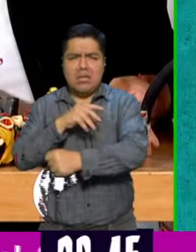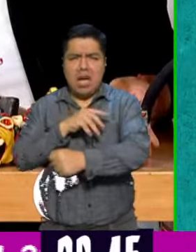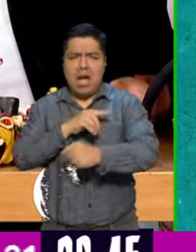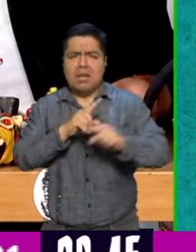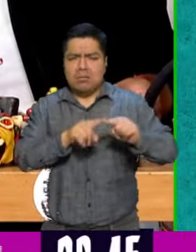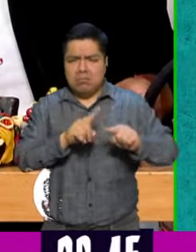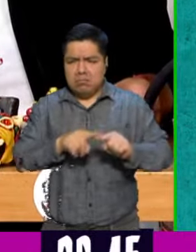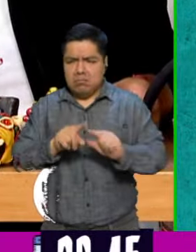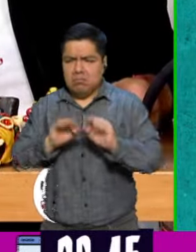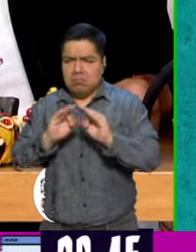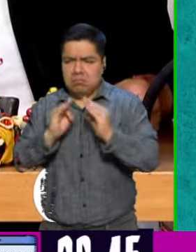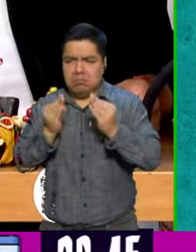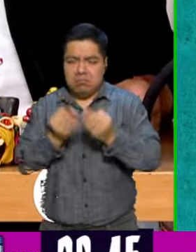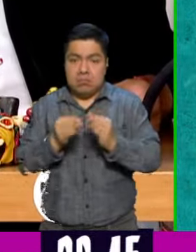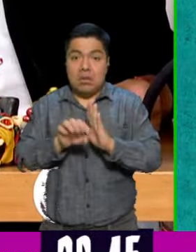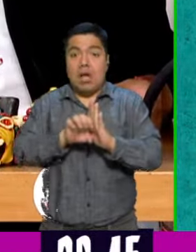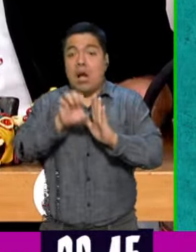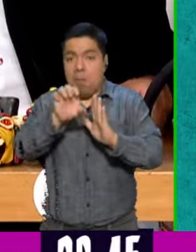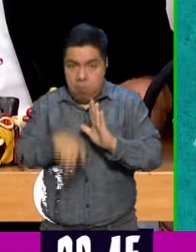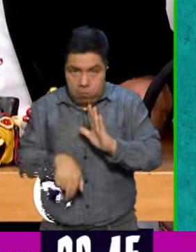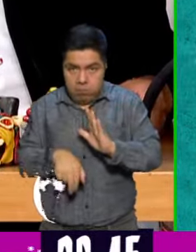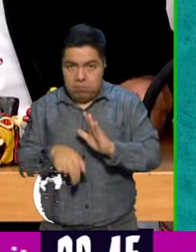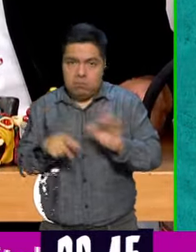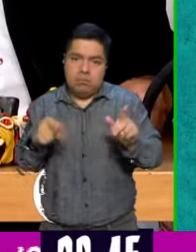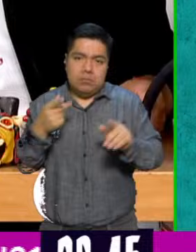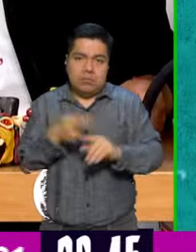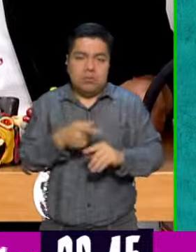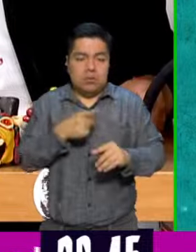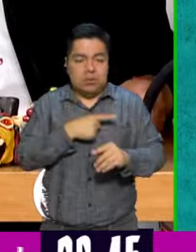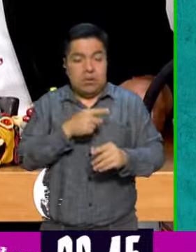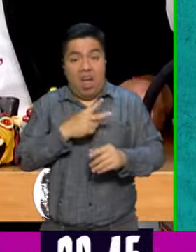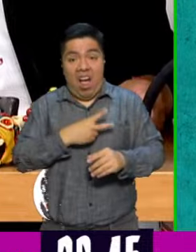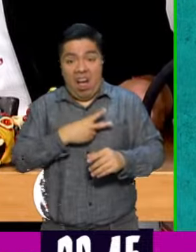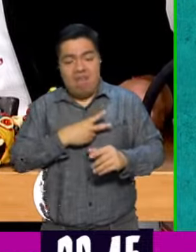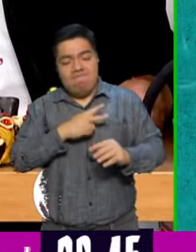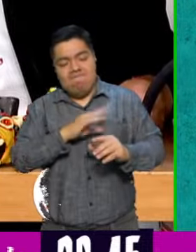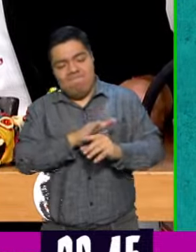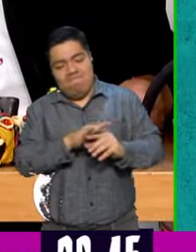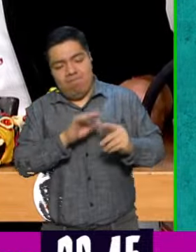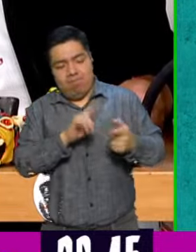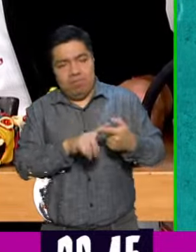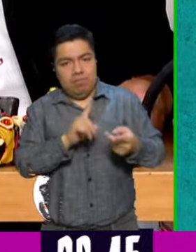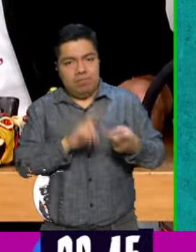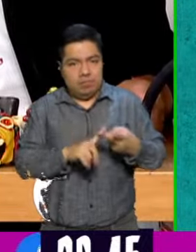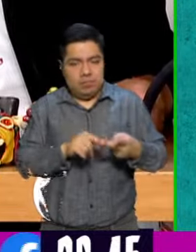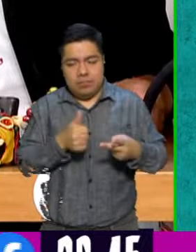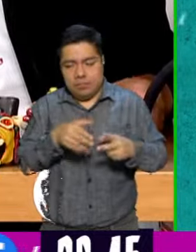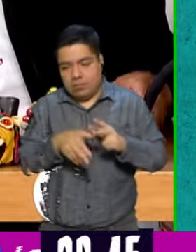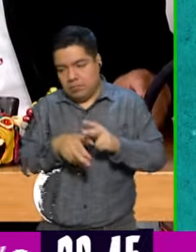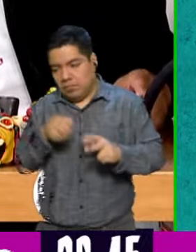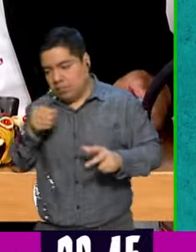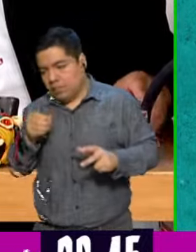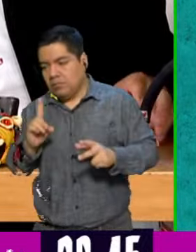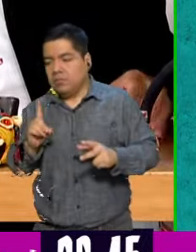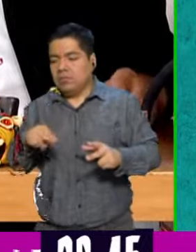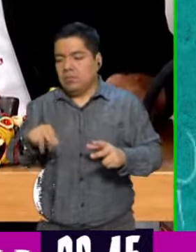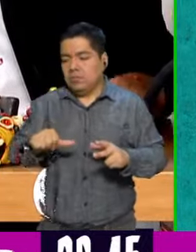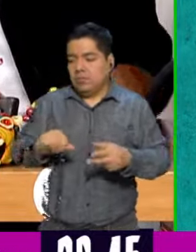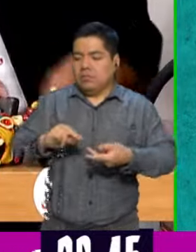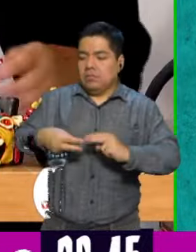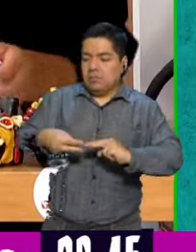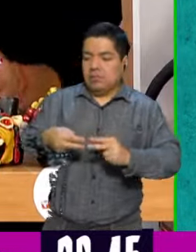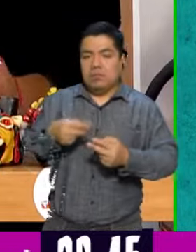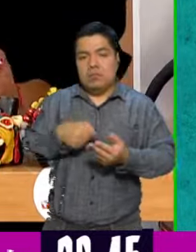antes era, haz de cuenta, como amaestrar al virus. Ahora ya se le saca el núcleo del DNA y hacen unas